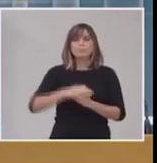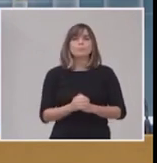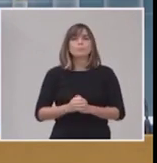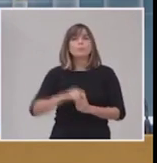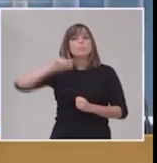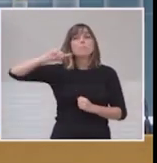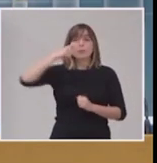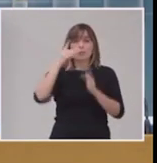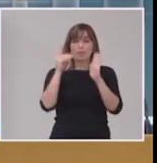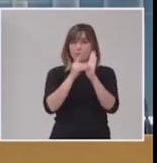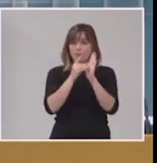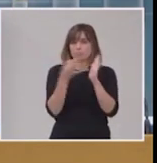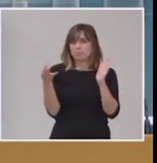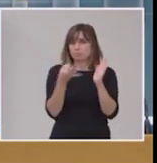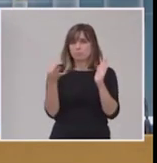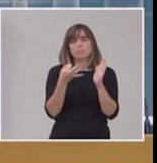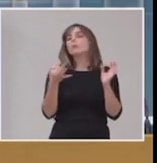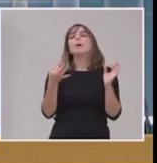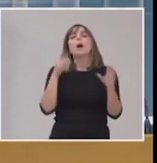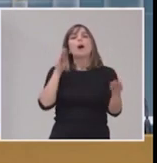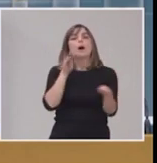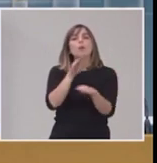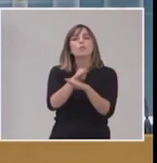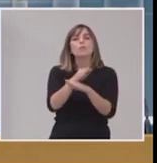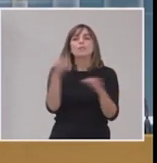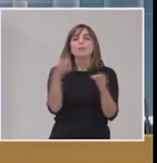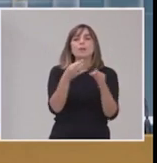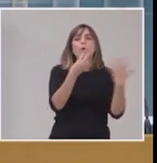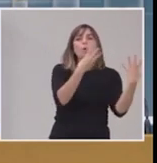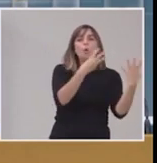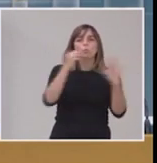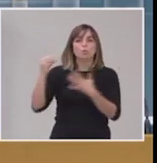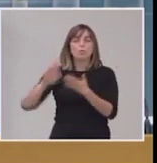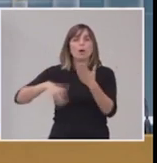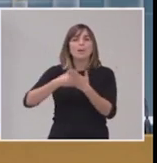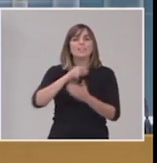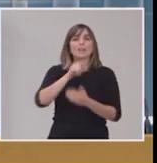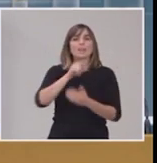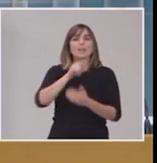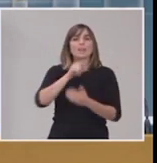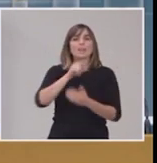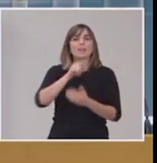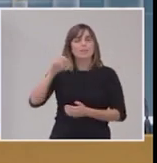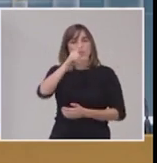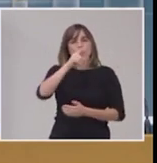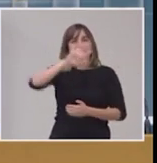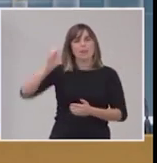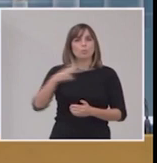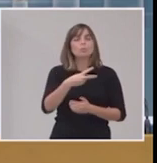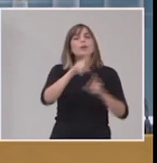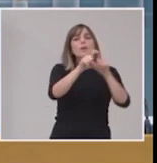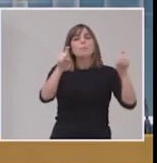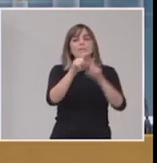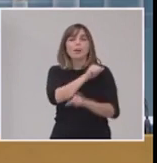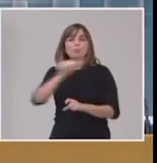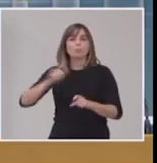El primero de los decretos recoge ayudas que van desde los 800 hasta los 1.500 euros para empresas y autónomos del sector